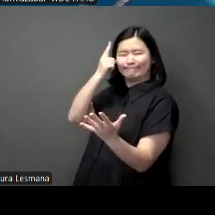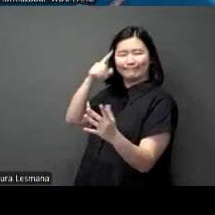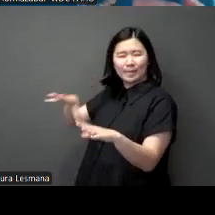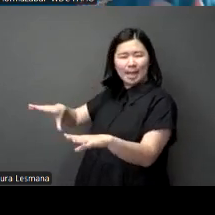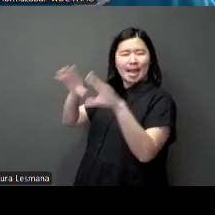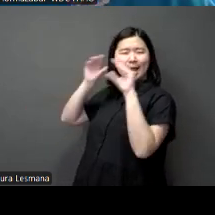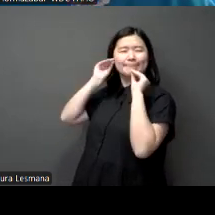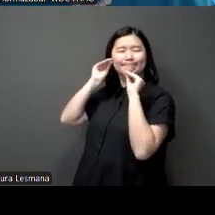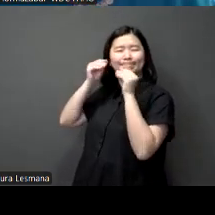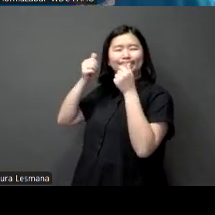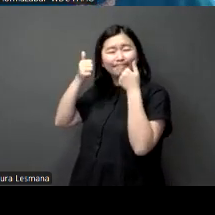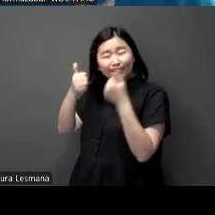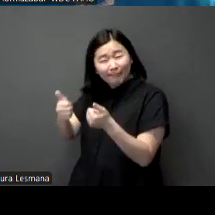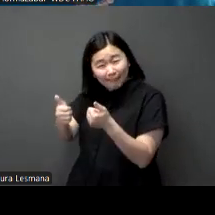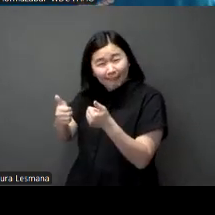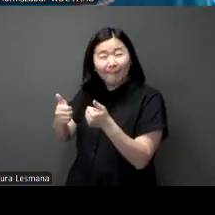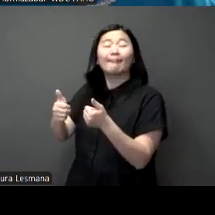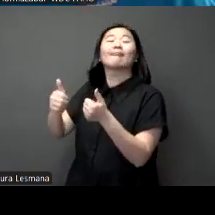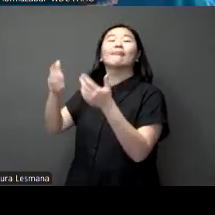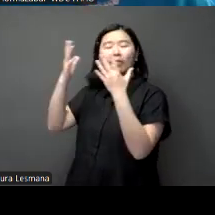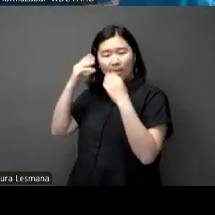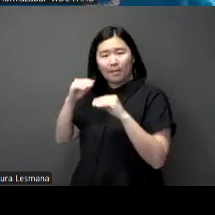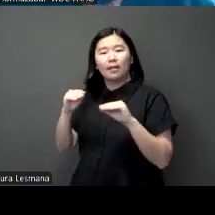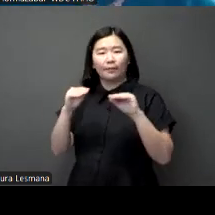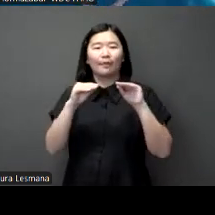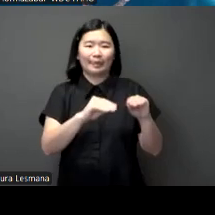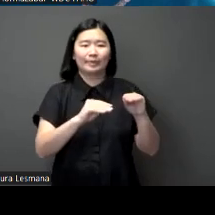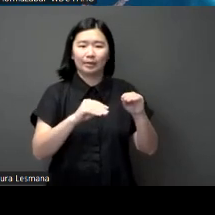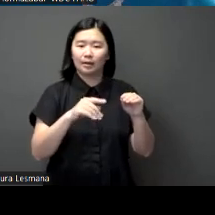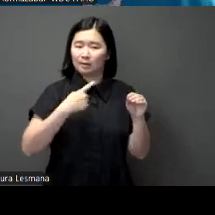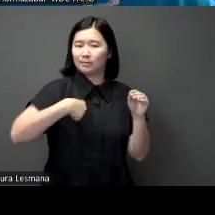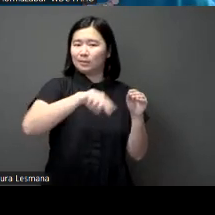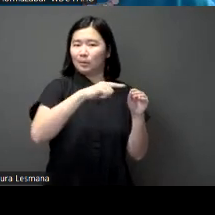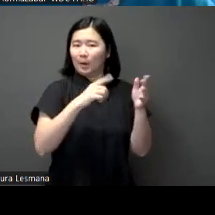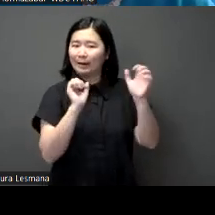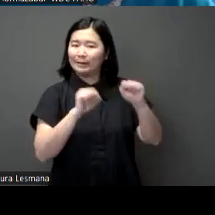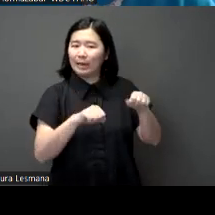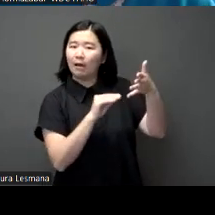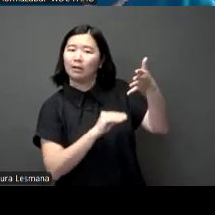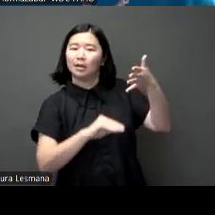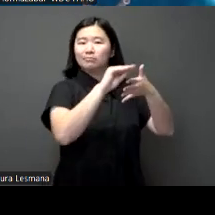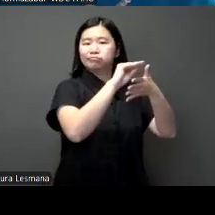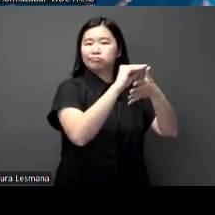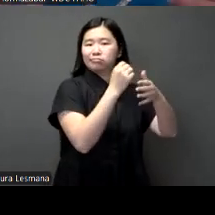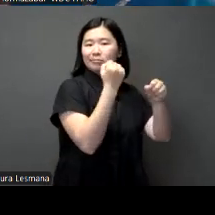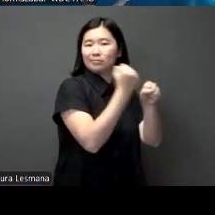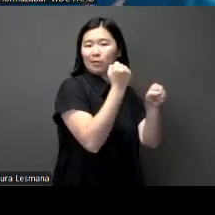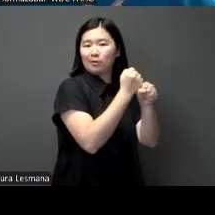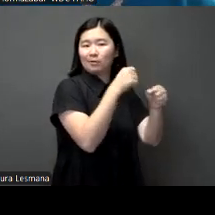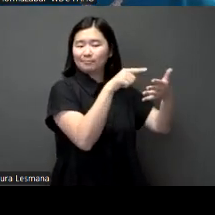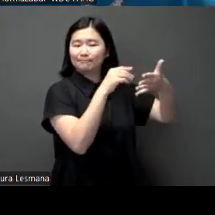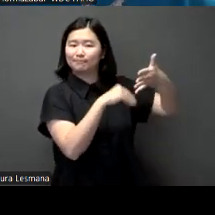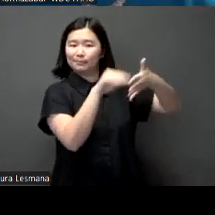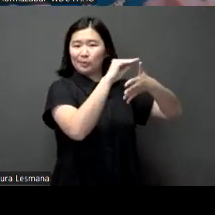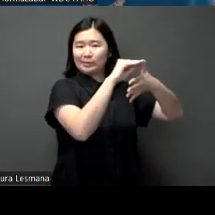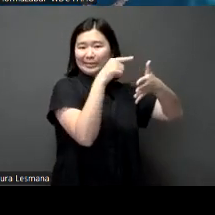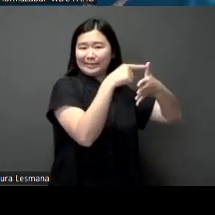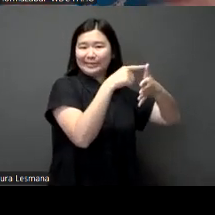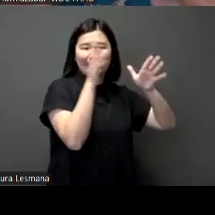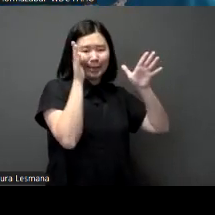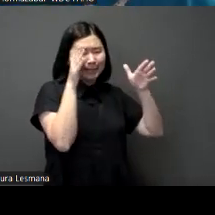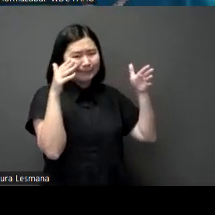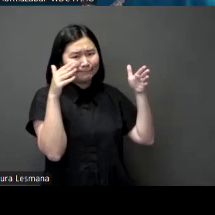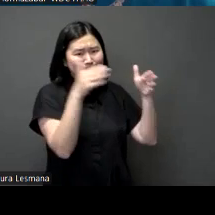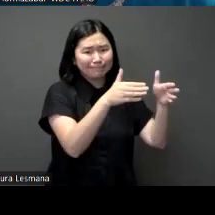¿cierto?, a profundizar en una herramienta adicional que es Innova. Es una herramienta que ya tiene varios años, que surge además en un